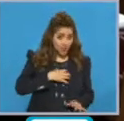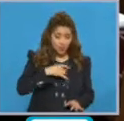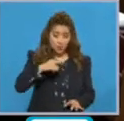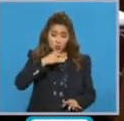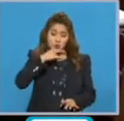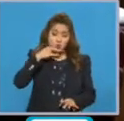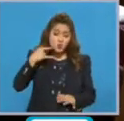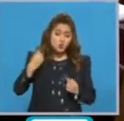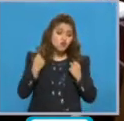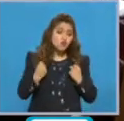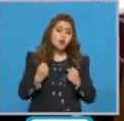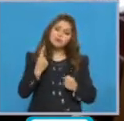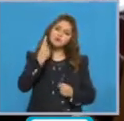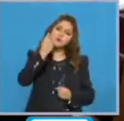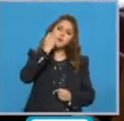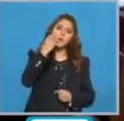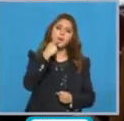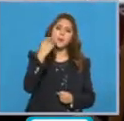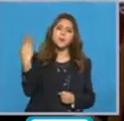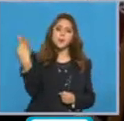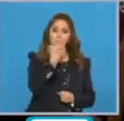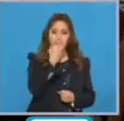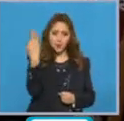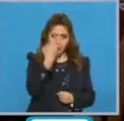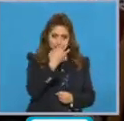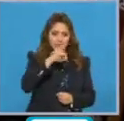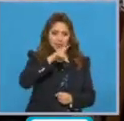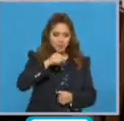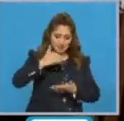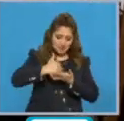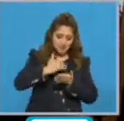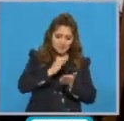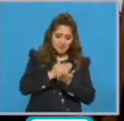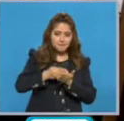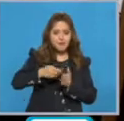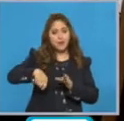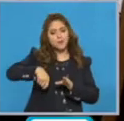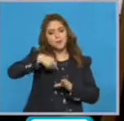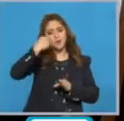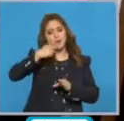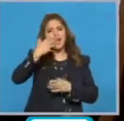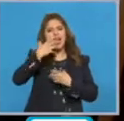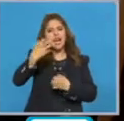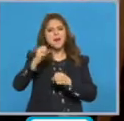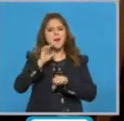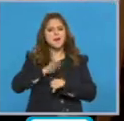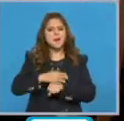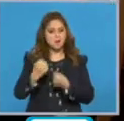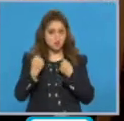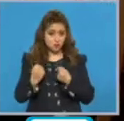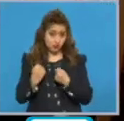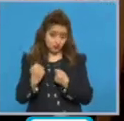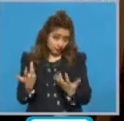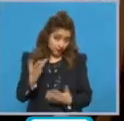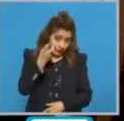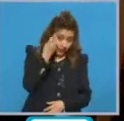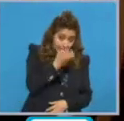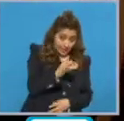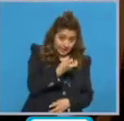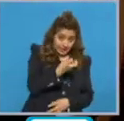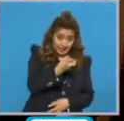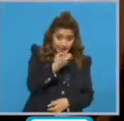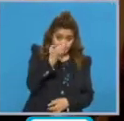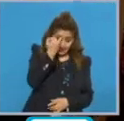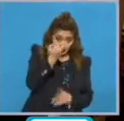Aunque pique, pero sabroso. Y pega uno el grito con más ganas, ¿no? Claro que sí. Bueno, tío Alberto, ese es el origen y esta